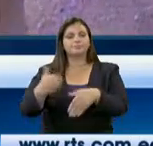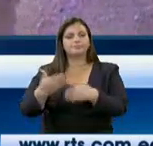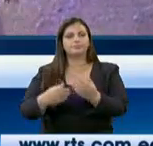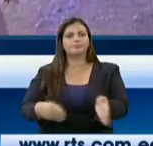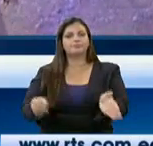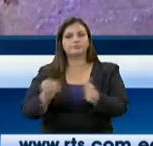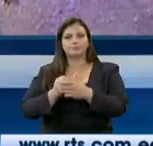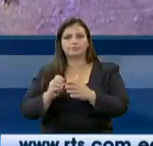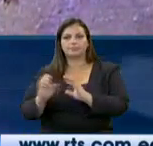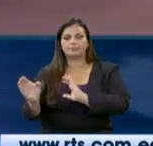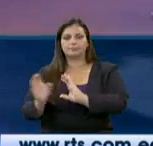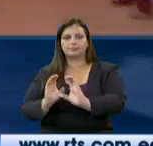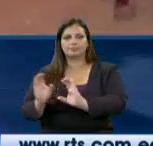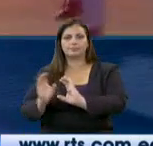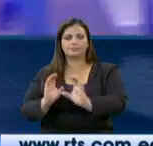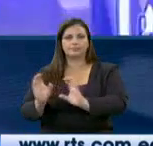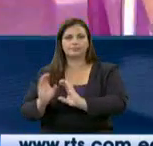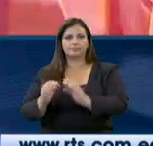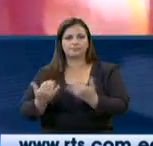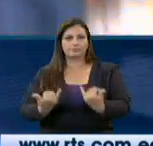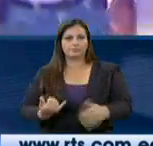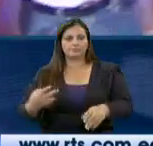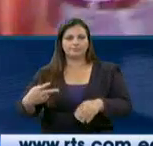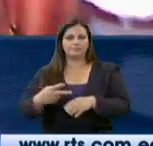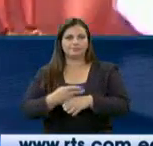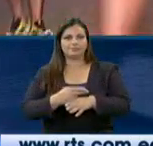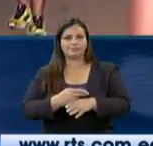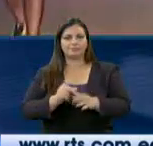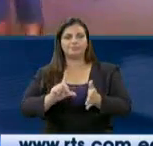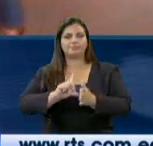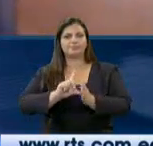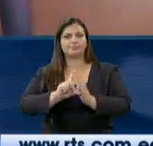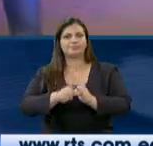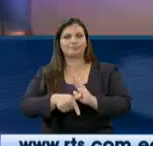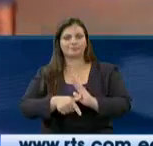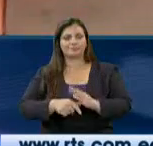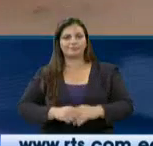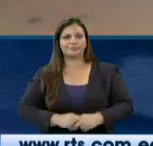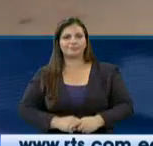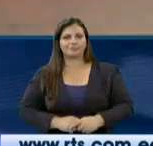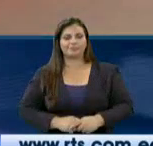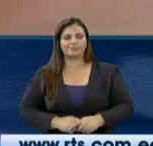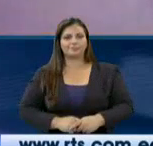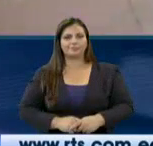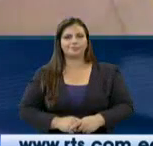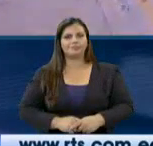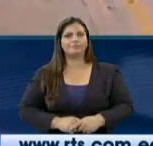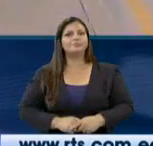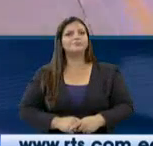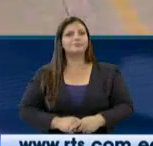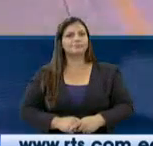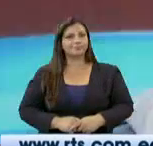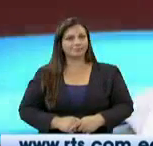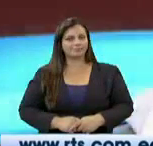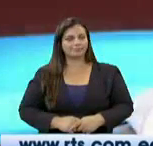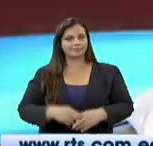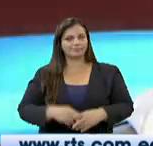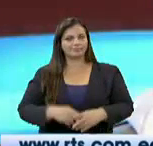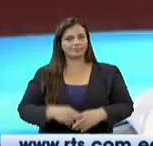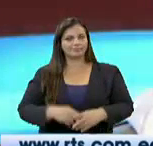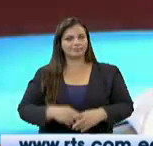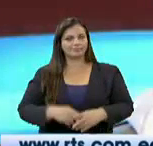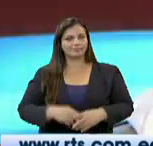volveremos a enlazarnos contigo, Jorge. Es momento de irnos a una pausa. Hasta luego, buen día. De canal. Buenos días, porque cuando